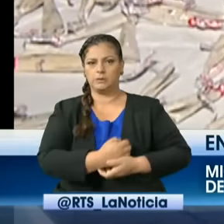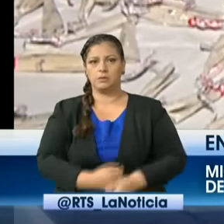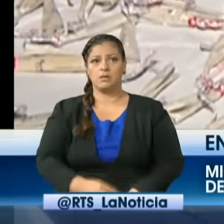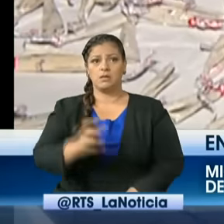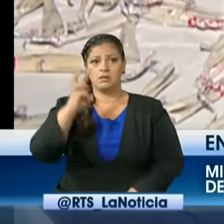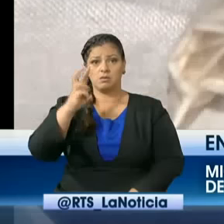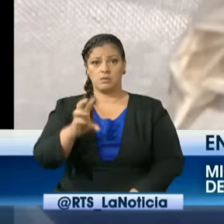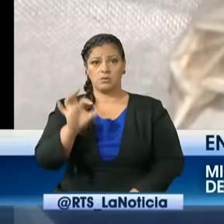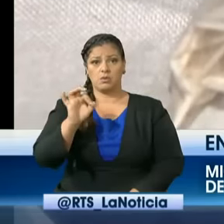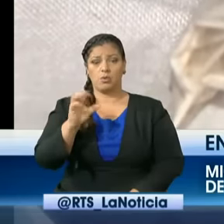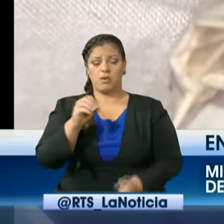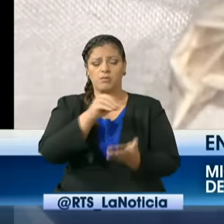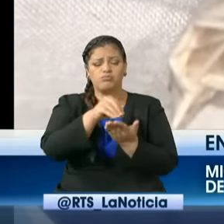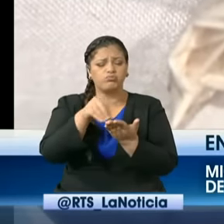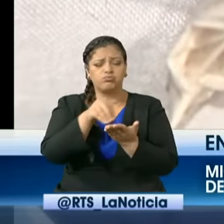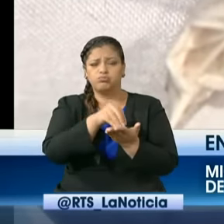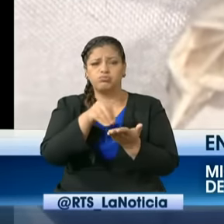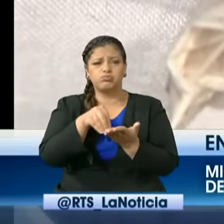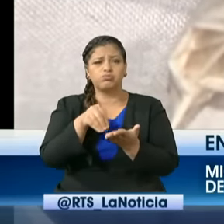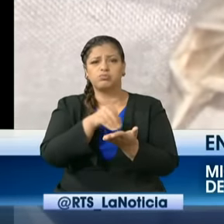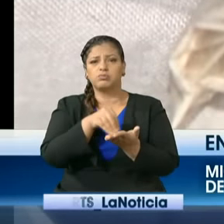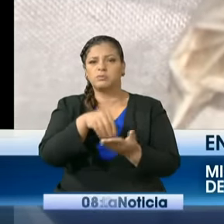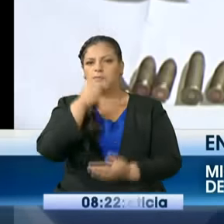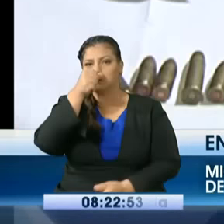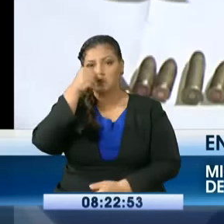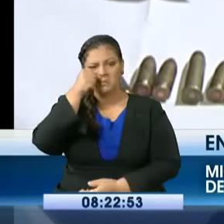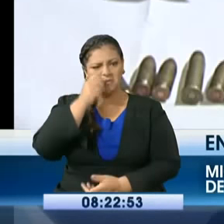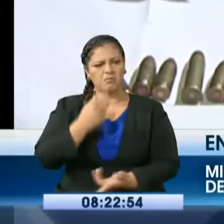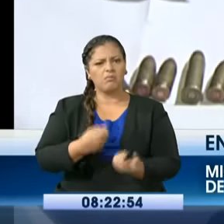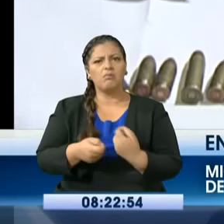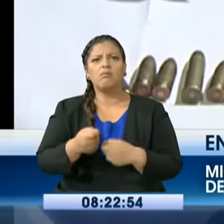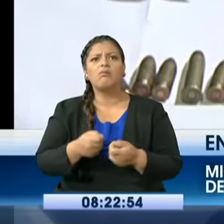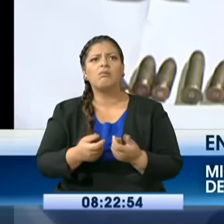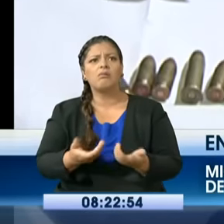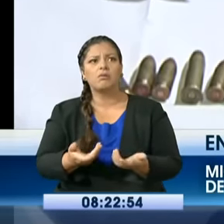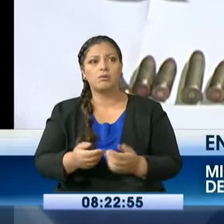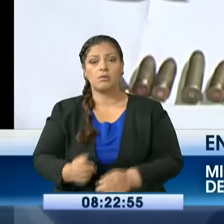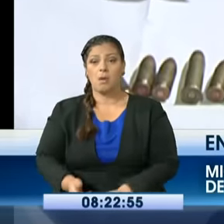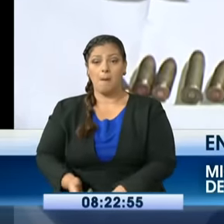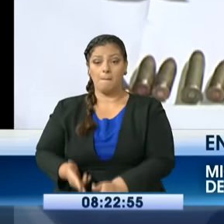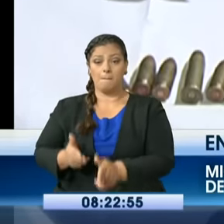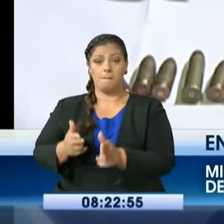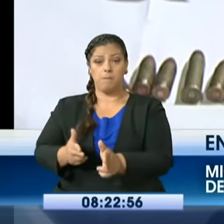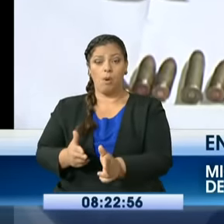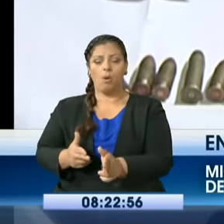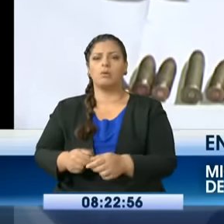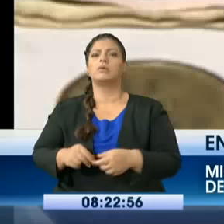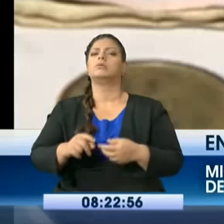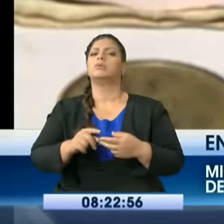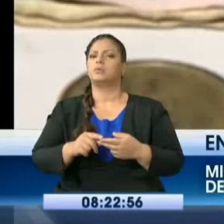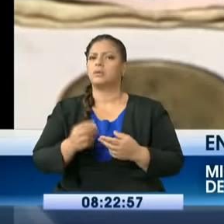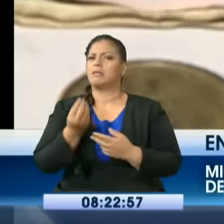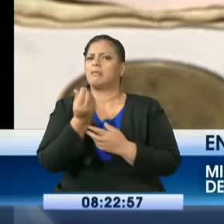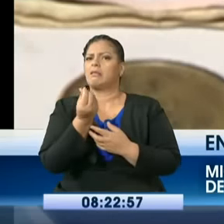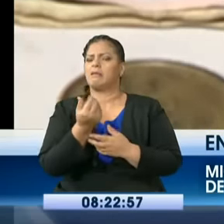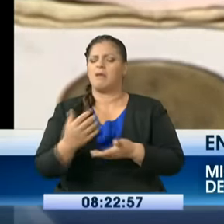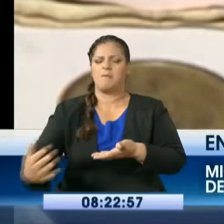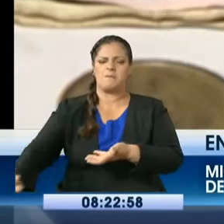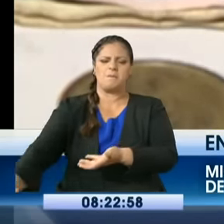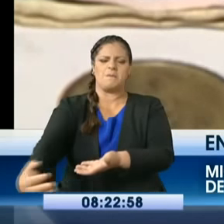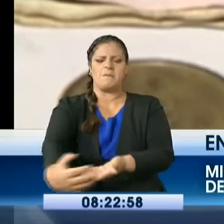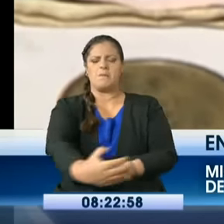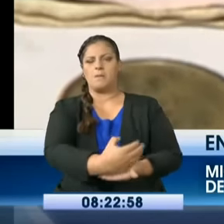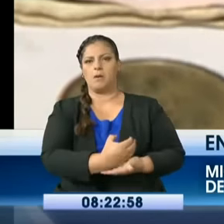690 dosis de droga listas para ser comercializadas, una subametralladora y dinero en efectivo son parte de